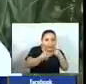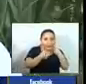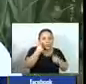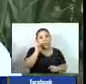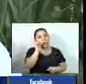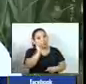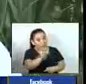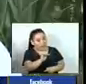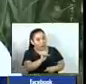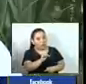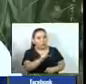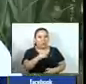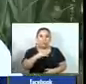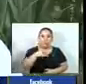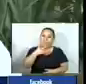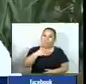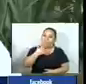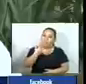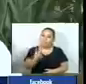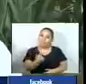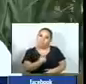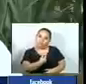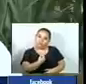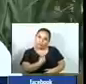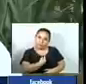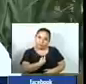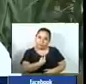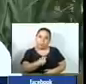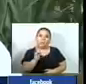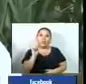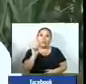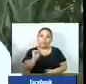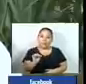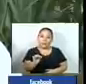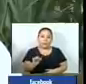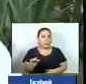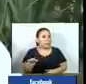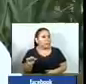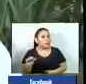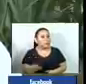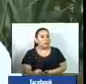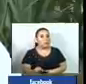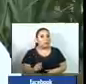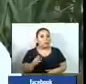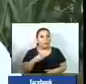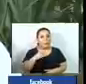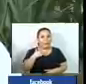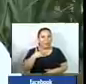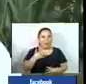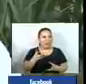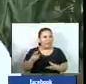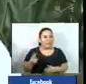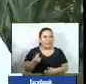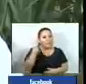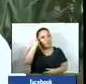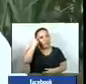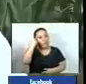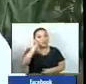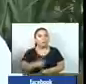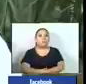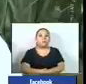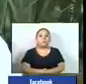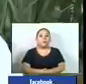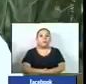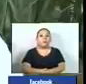un factor de soledad y esto de alguna forma desfavorece a que algunas personas con este tipo de tendencias puedan realizarlos hay